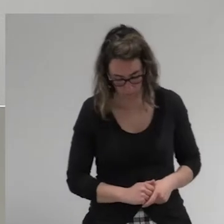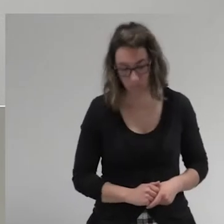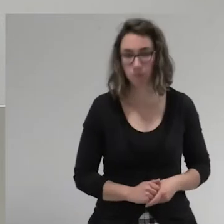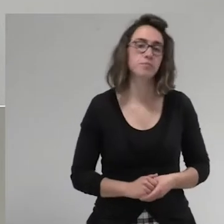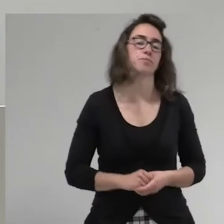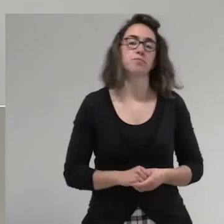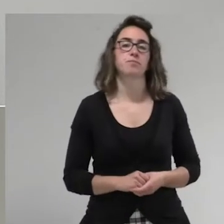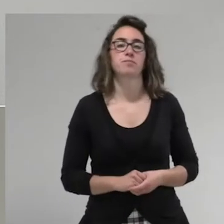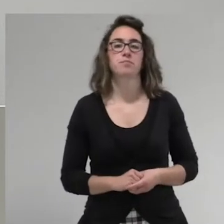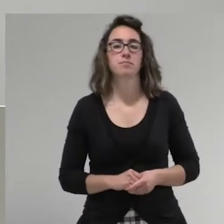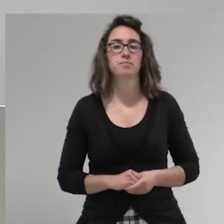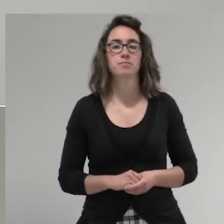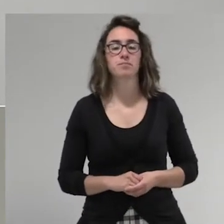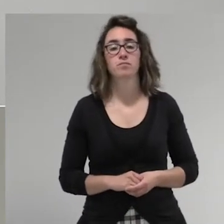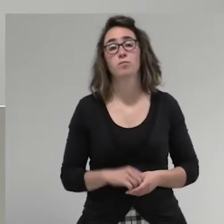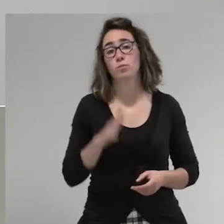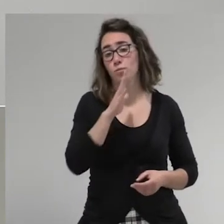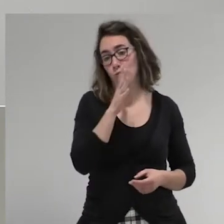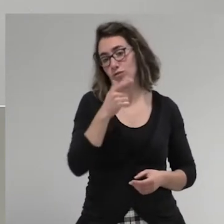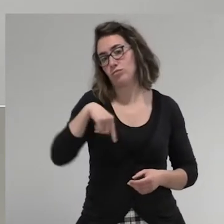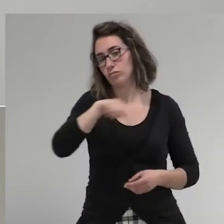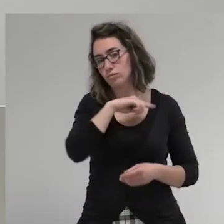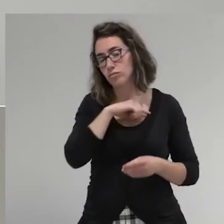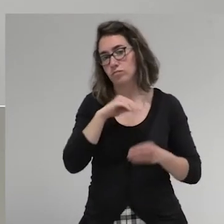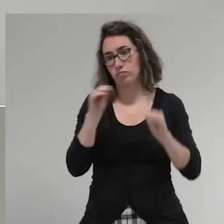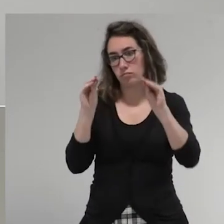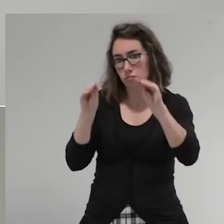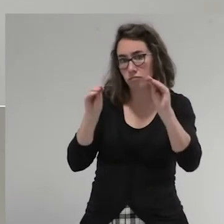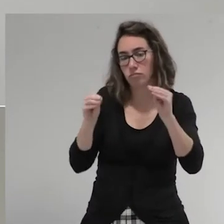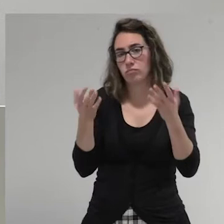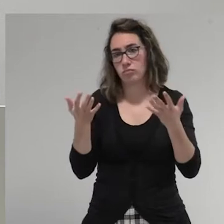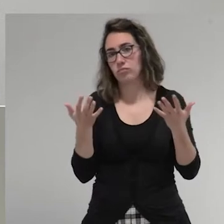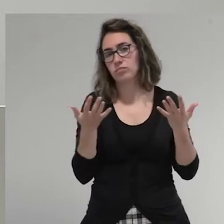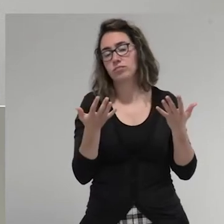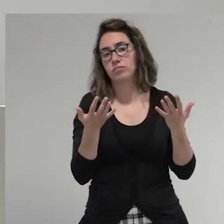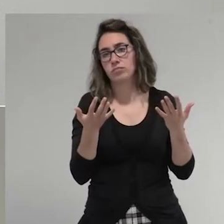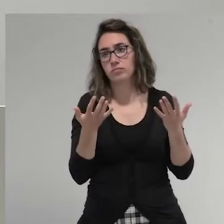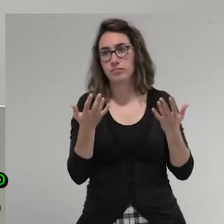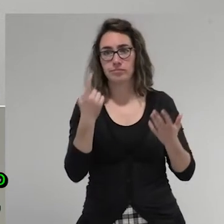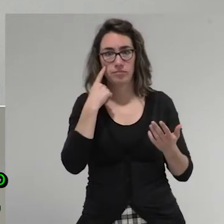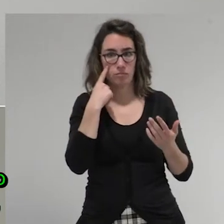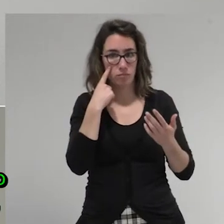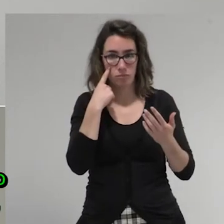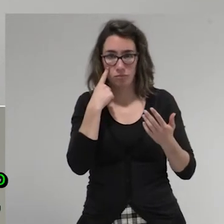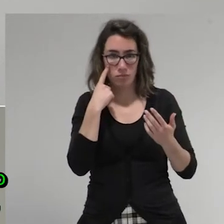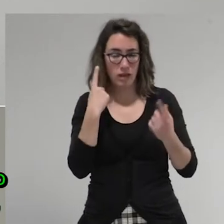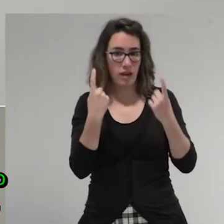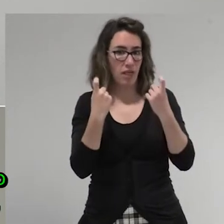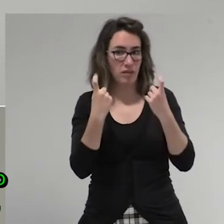Y en ese sentido, pues apelar a que hay una necesidad flagrante de